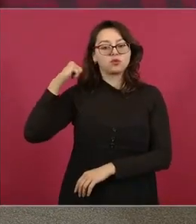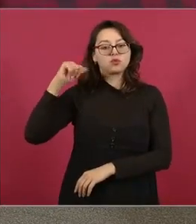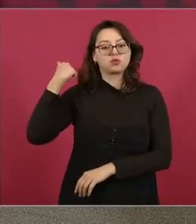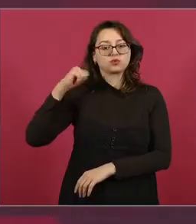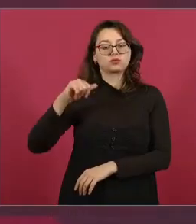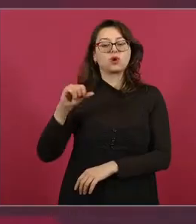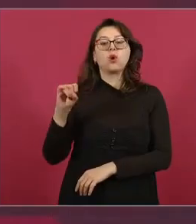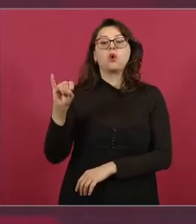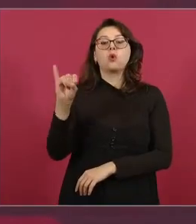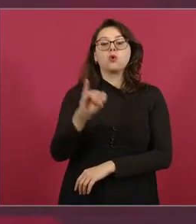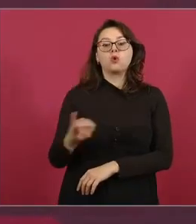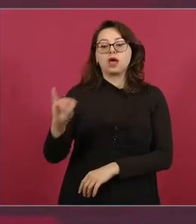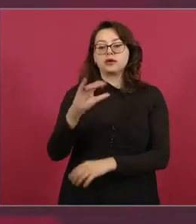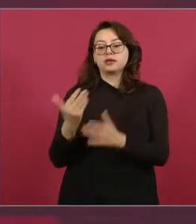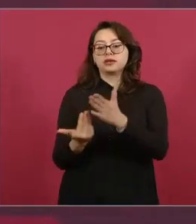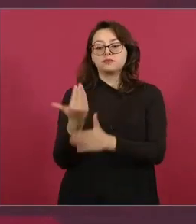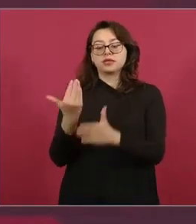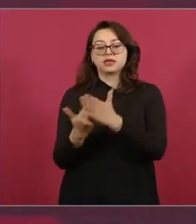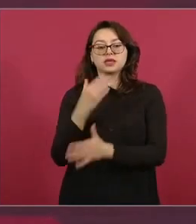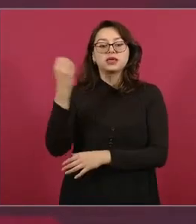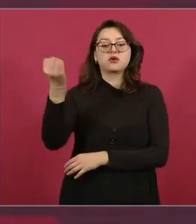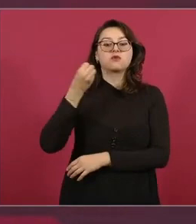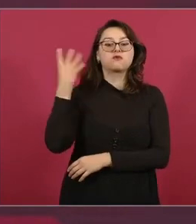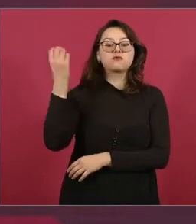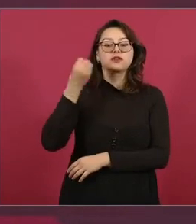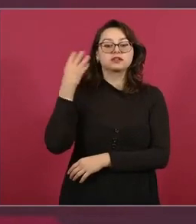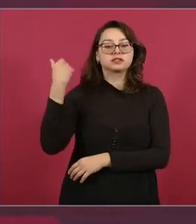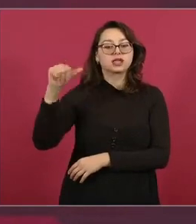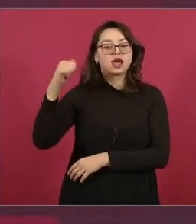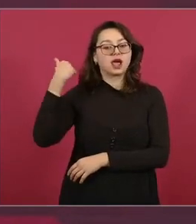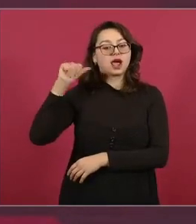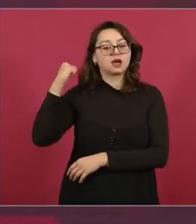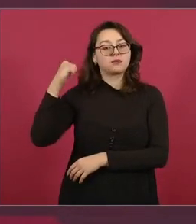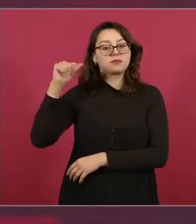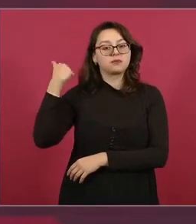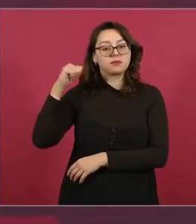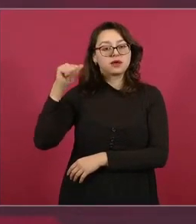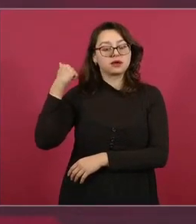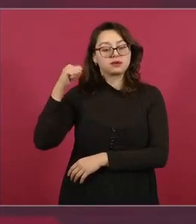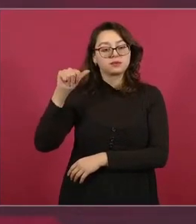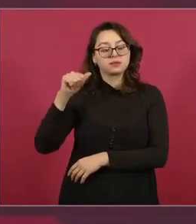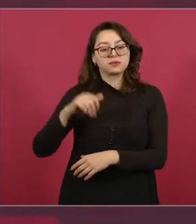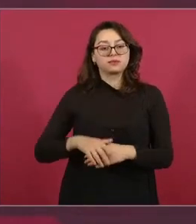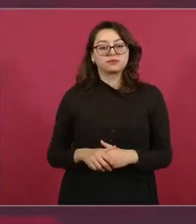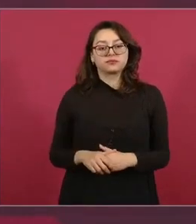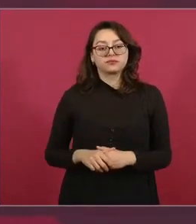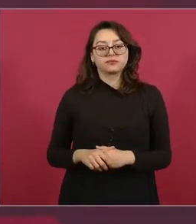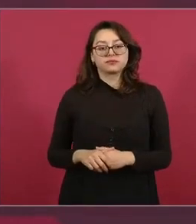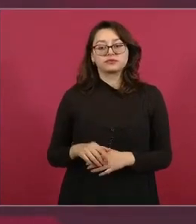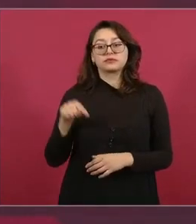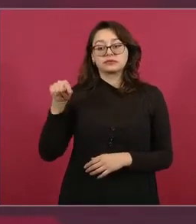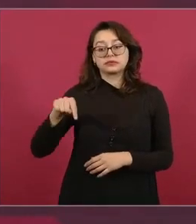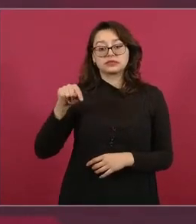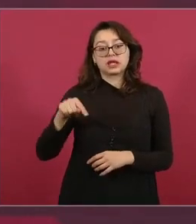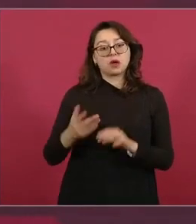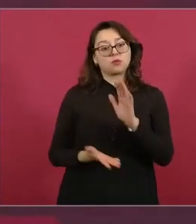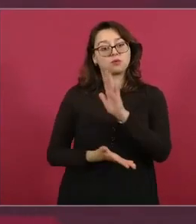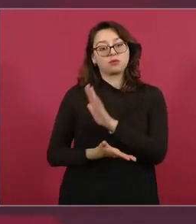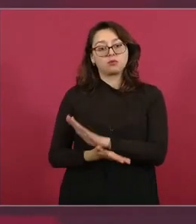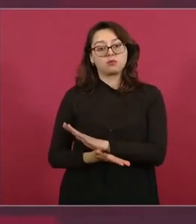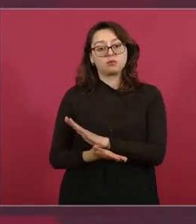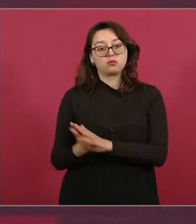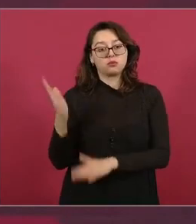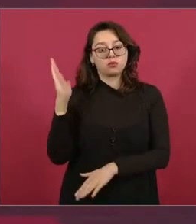y el jueves Acapulco, y de una vez les digo que de Acapulco voy